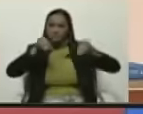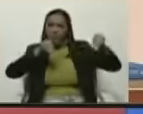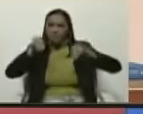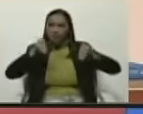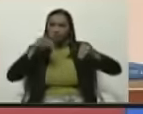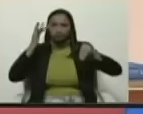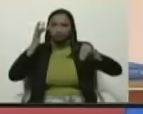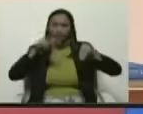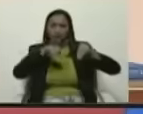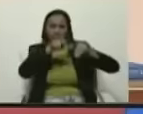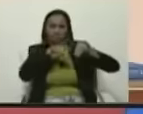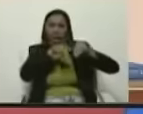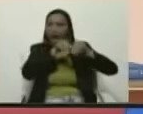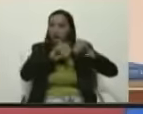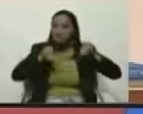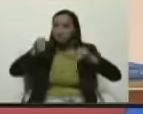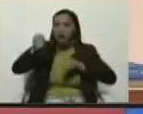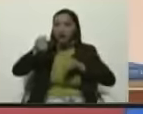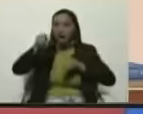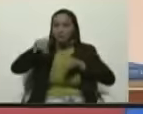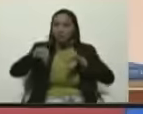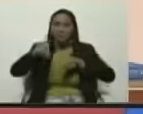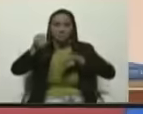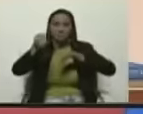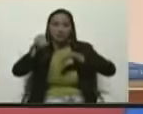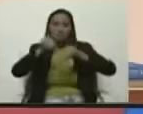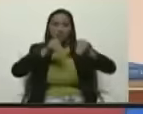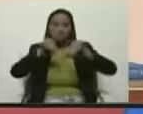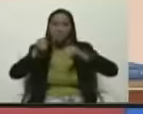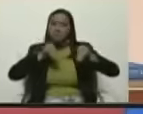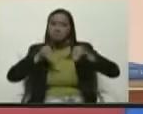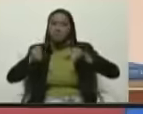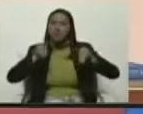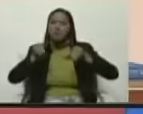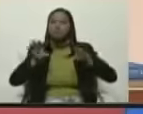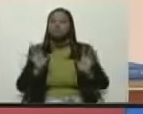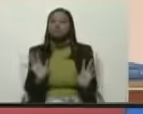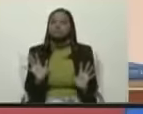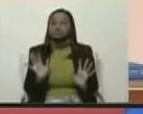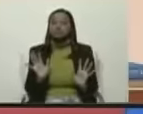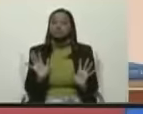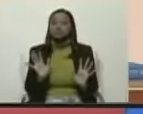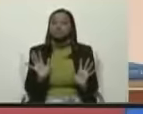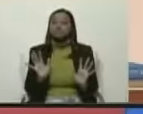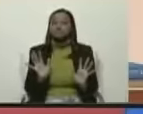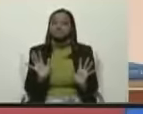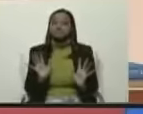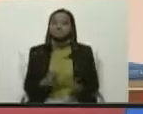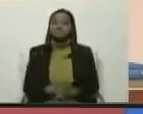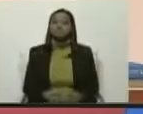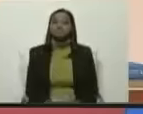está vencida la cosa de la cuerda, le creen que le dieron cuerda y de hecho se apaga a mitad de camino.